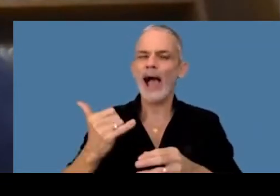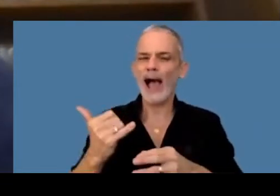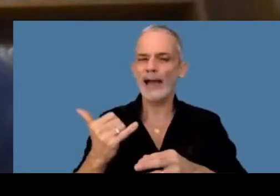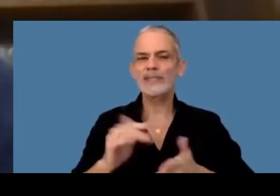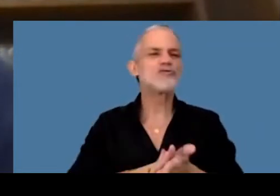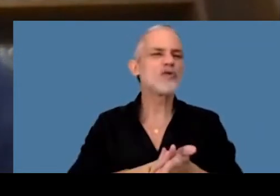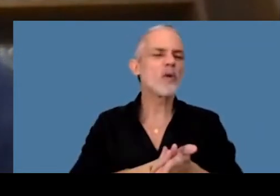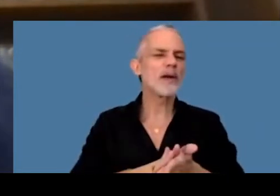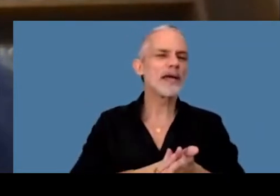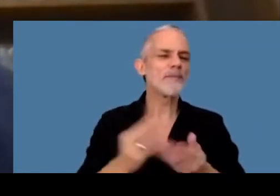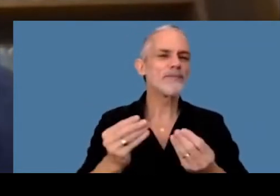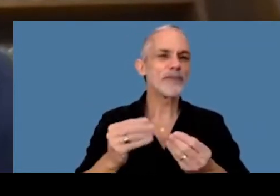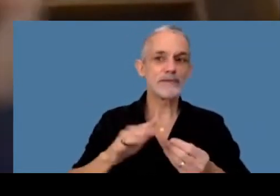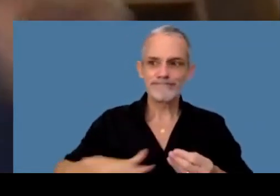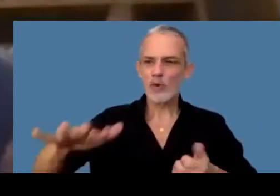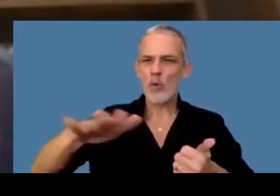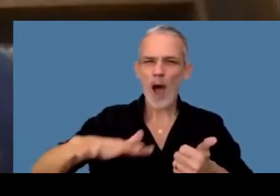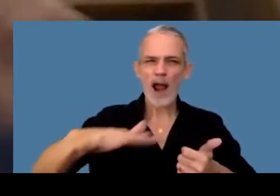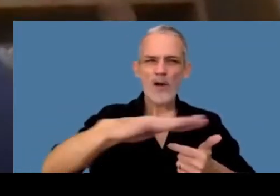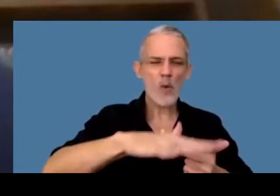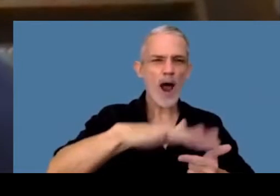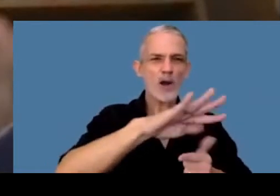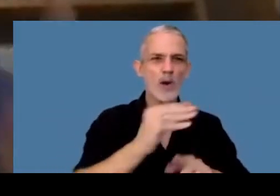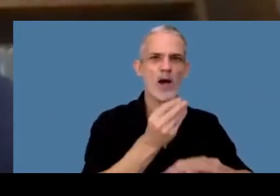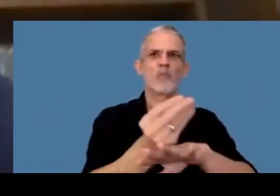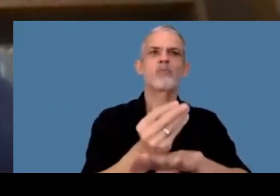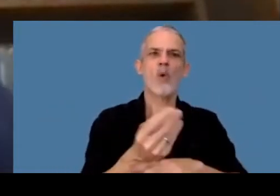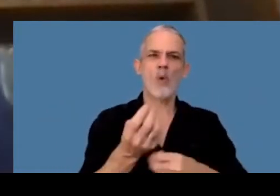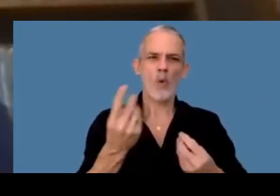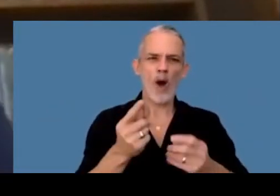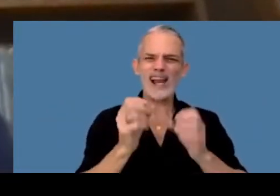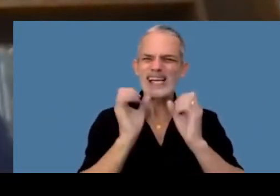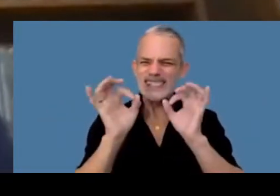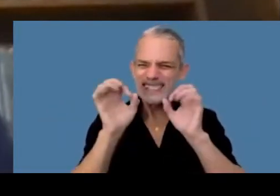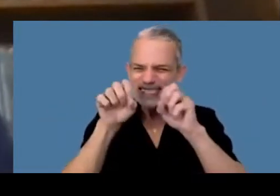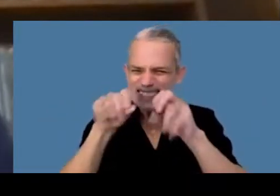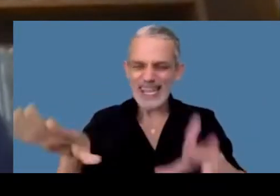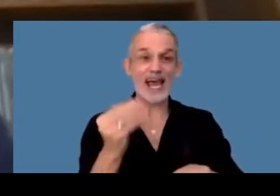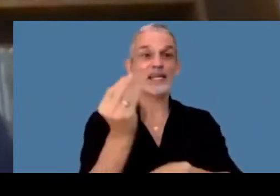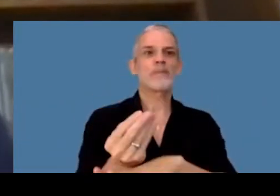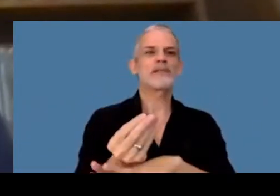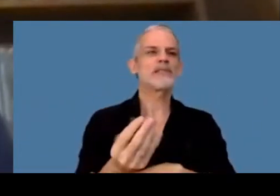ámbitos de representación, los alcances de los ámbitos de representación.